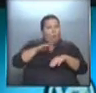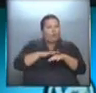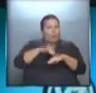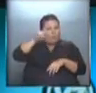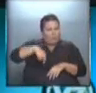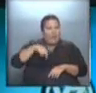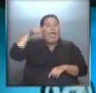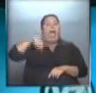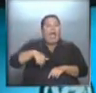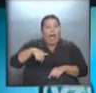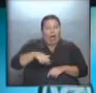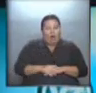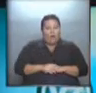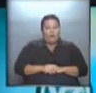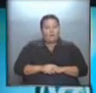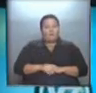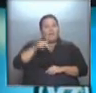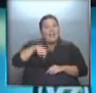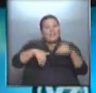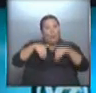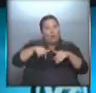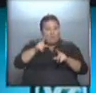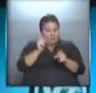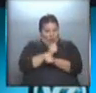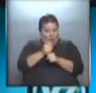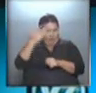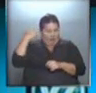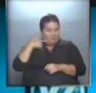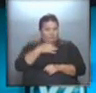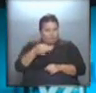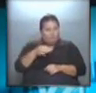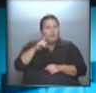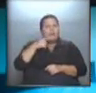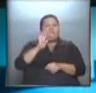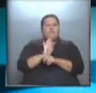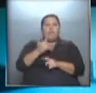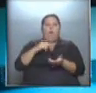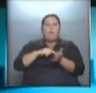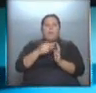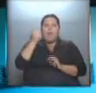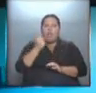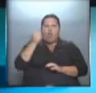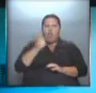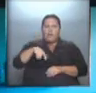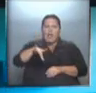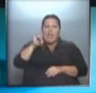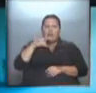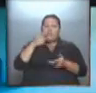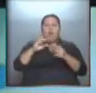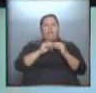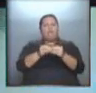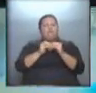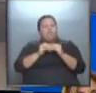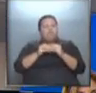esta elección, un poco corroborando lo que acabas de decir, prácticamente estuvo ausente el tema económico de la elección. No hubo un